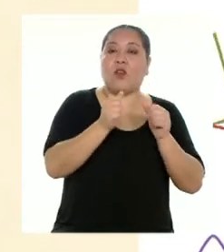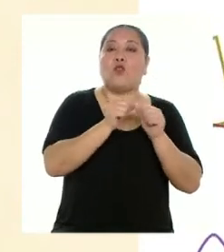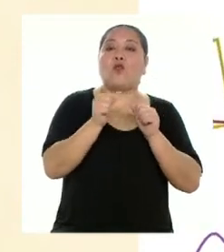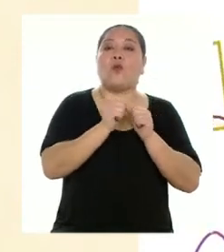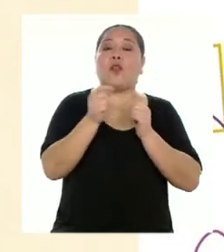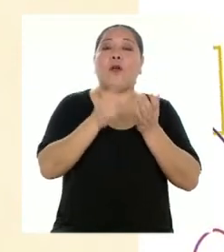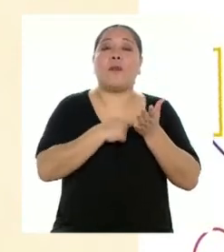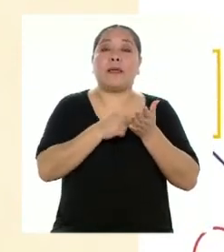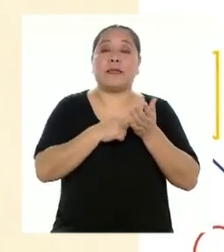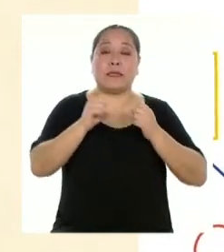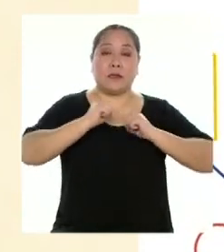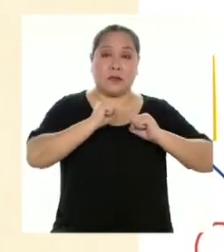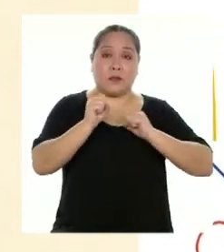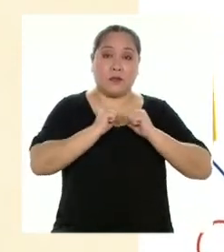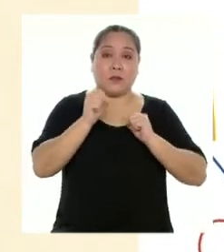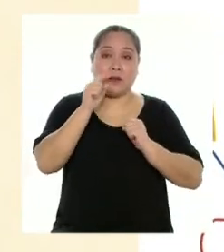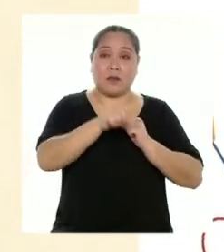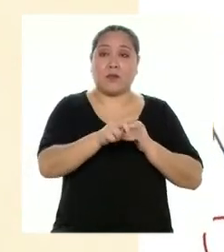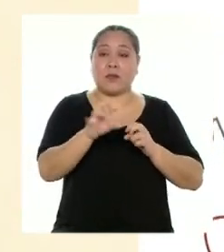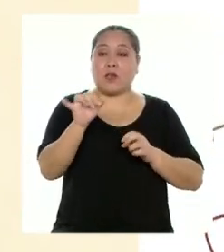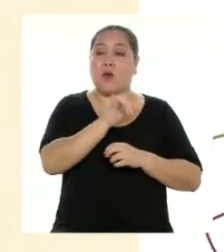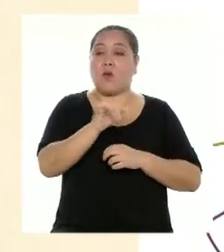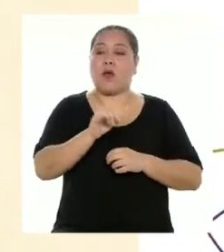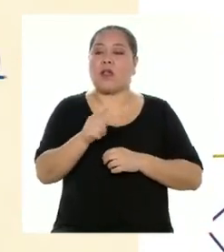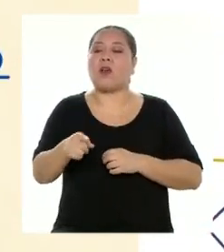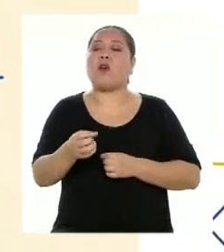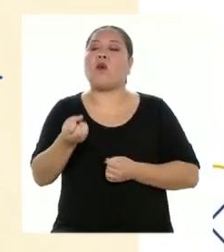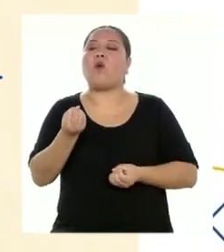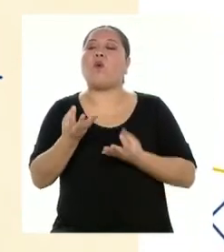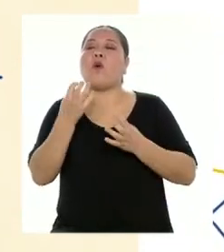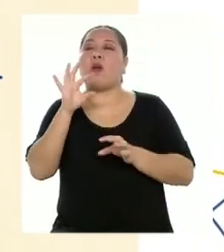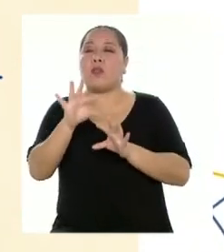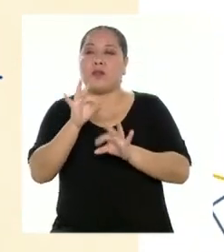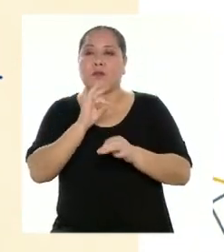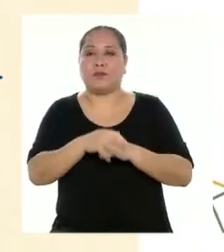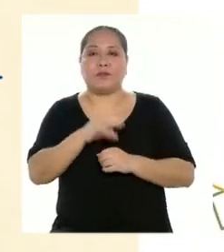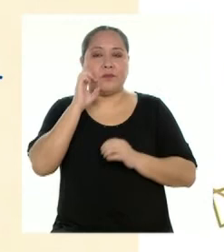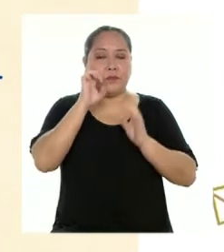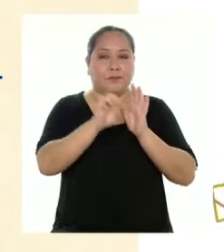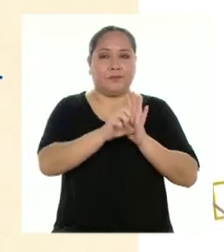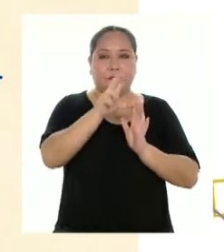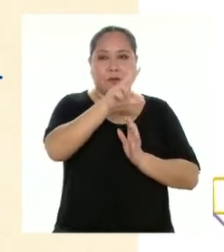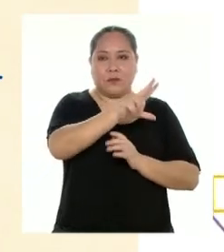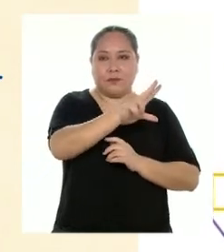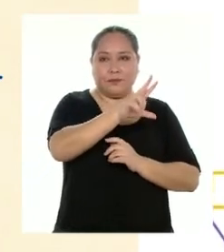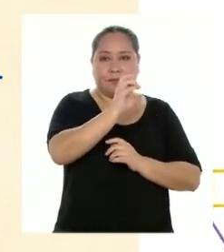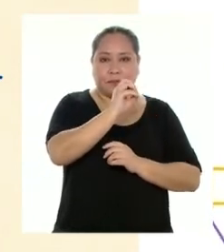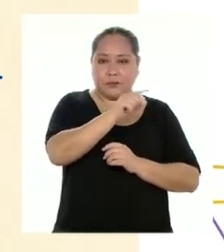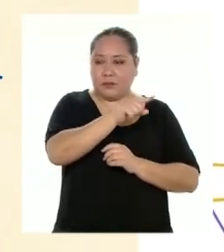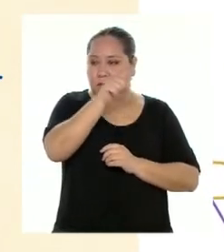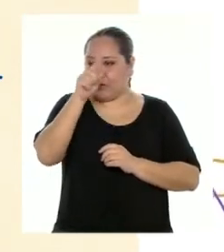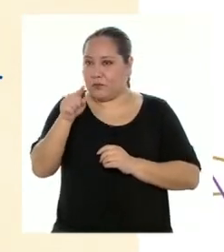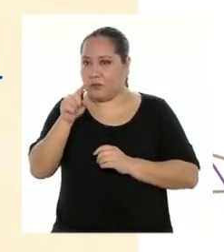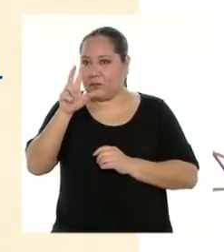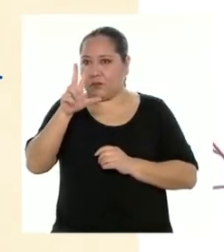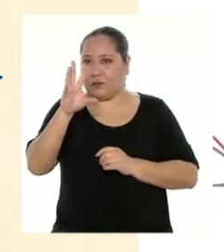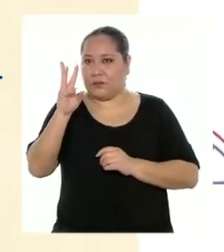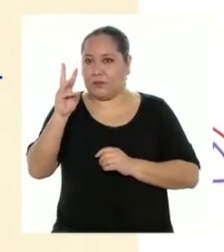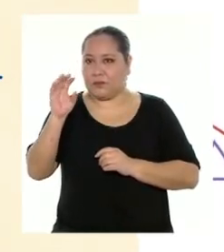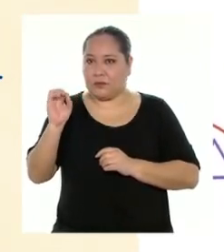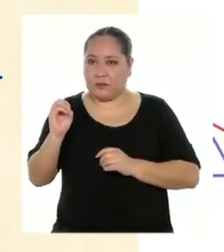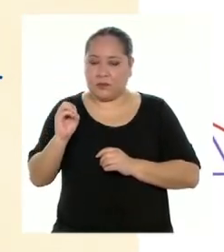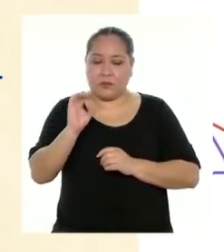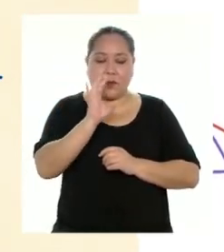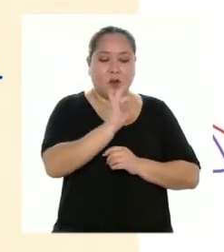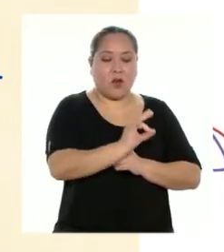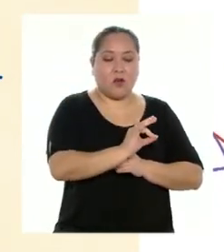actividad física equivale a un valor que debemos hallar. Por ejemplo, 30 es a 360 como 8 es a 96.